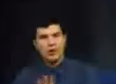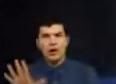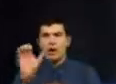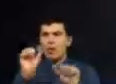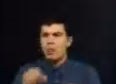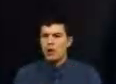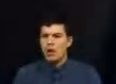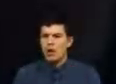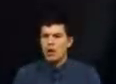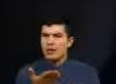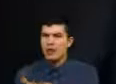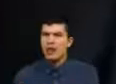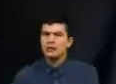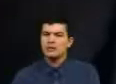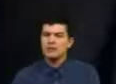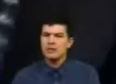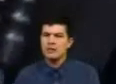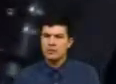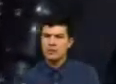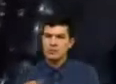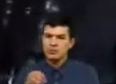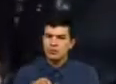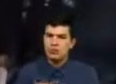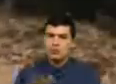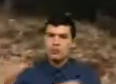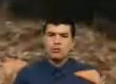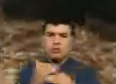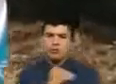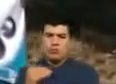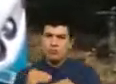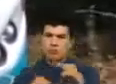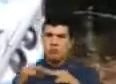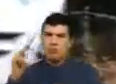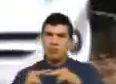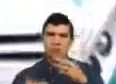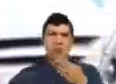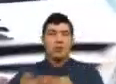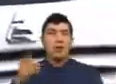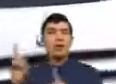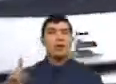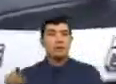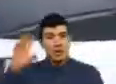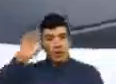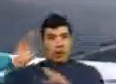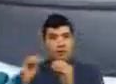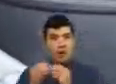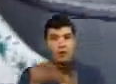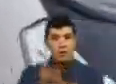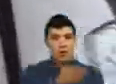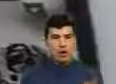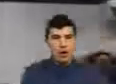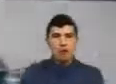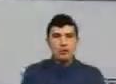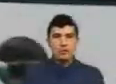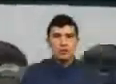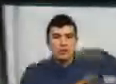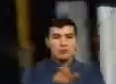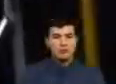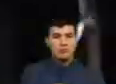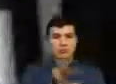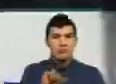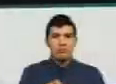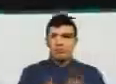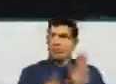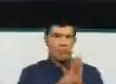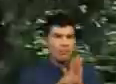los servicios públicos, que se termine con la carretera y que principalmente los acuerdos firmados, pues, por la sustitución de cultivos de uso